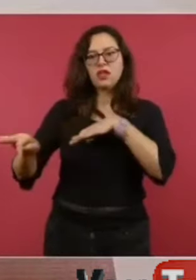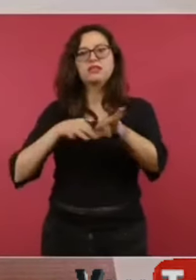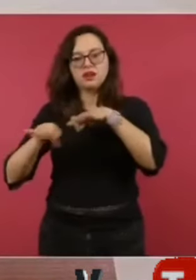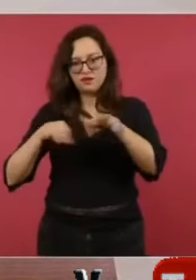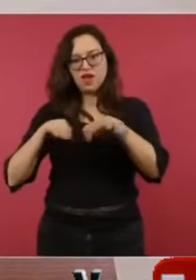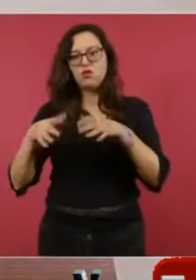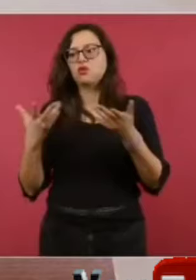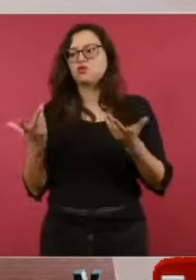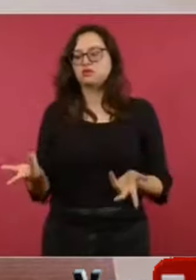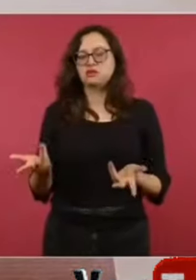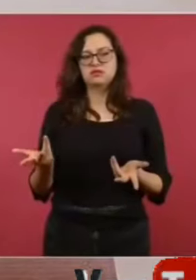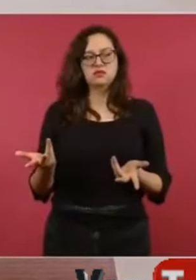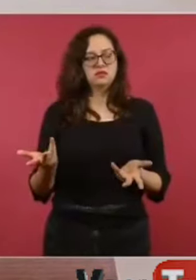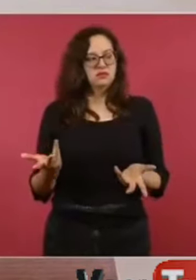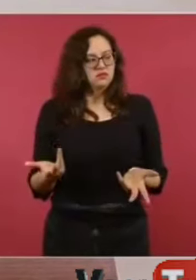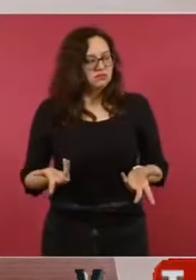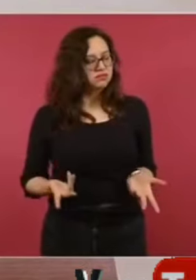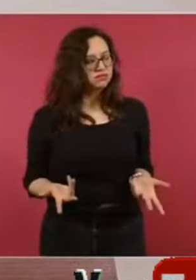sin